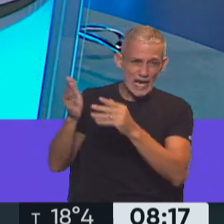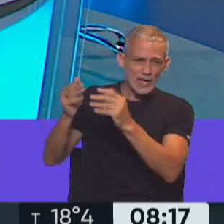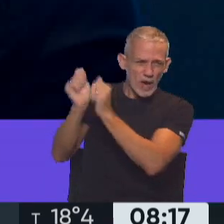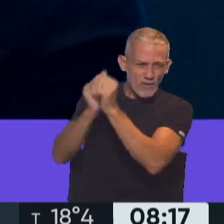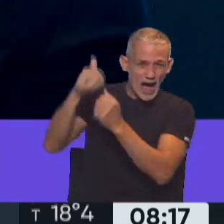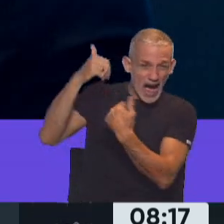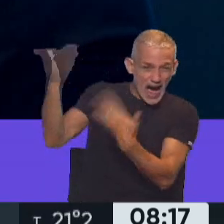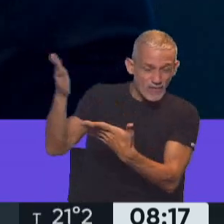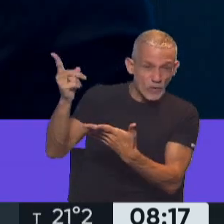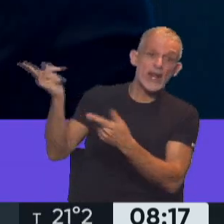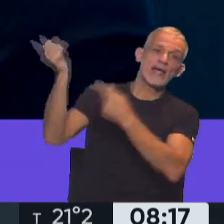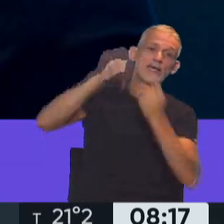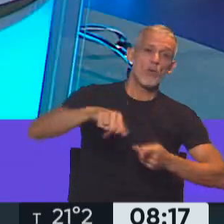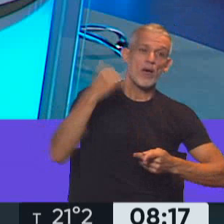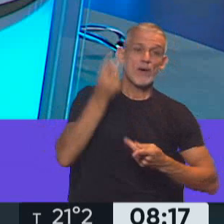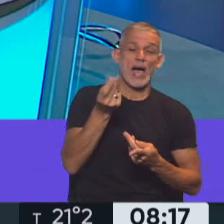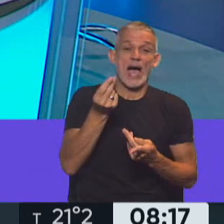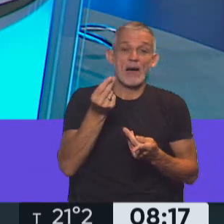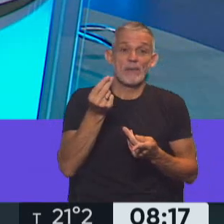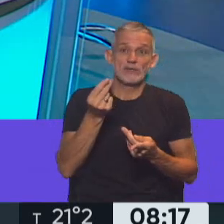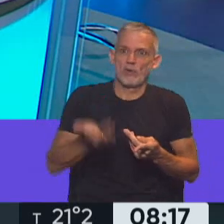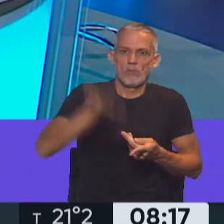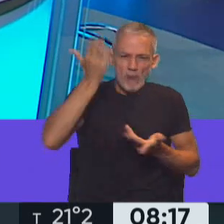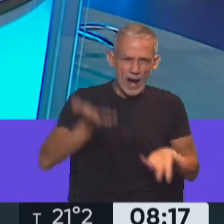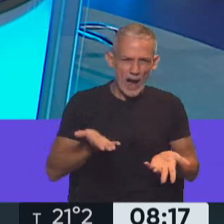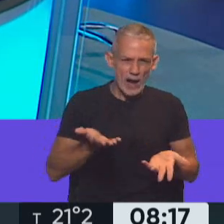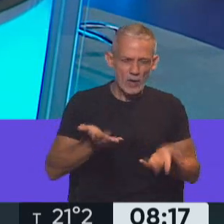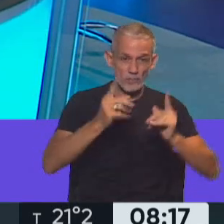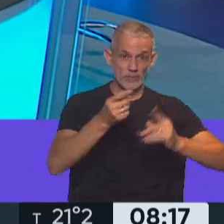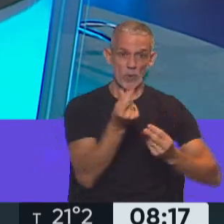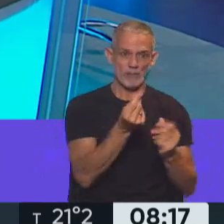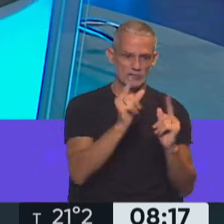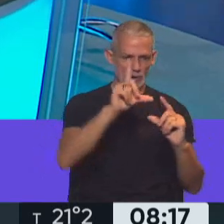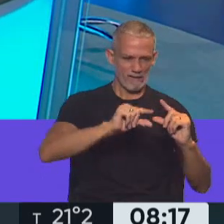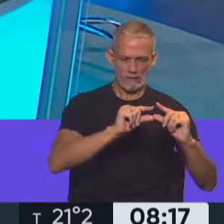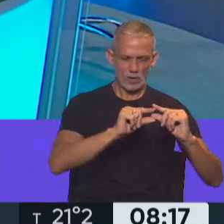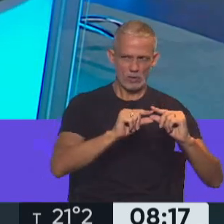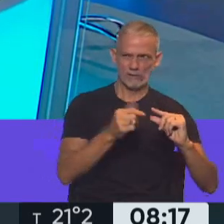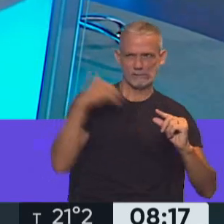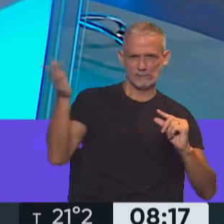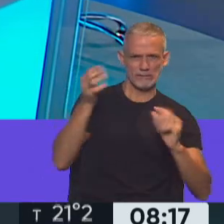de nuestro país y vuelve a precio. Pero con otro precio. Claro. Claro. El que se fue, no, diferente. Pero hago